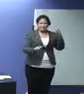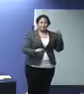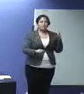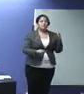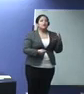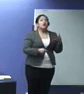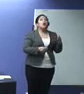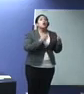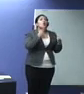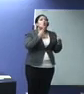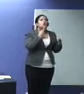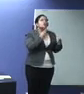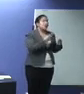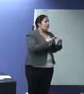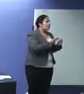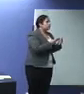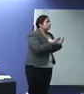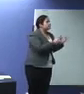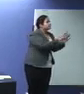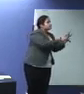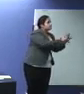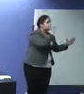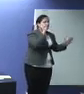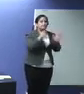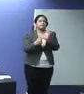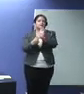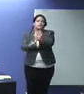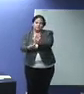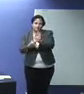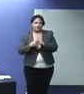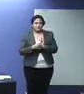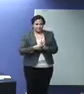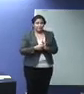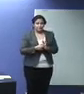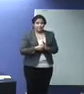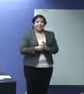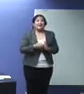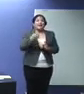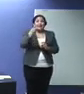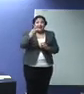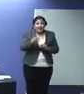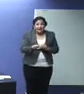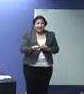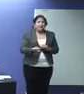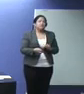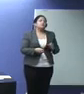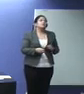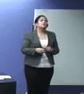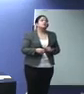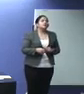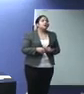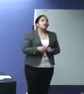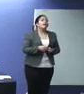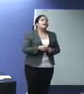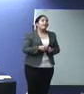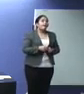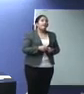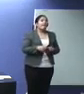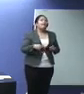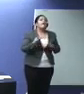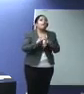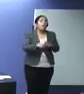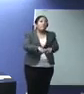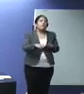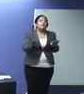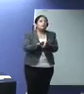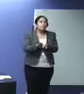definiciones. Entonces, de ahí justo comienzo a hacer la revisión de dónde derivan o de dónde vienen estas propuestas, y